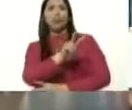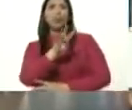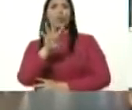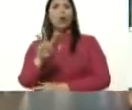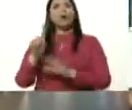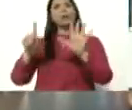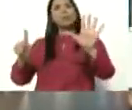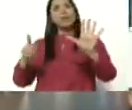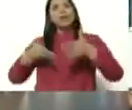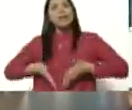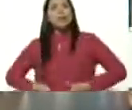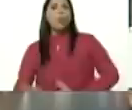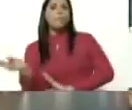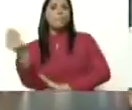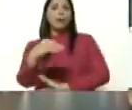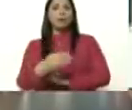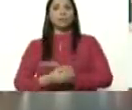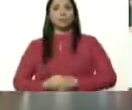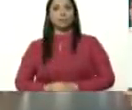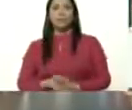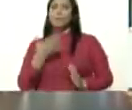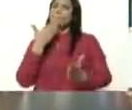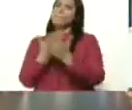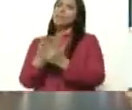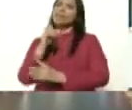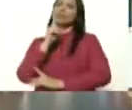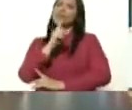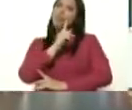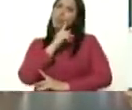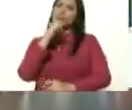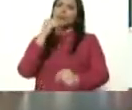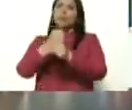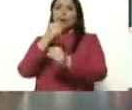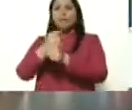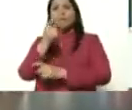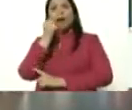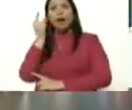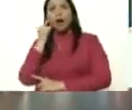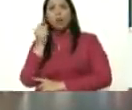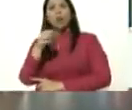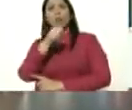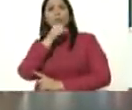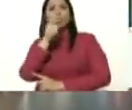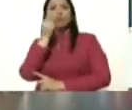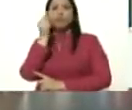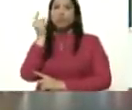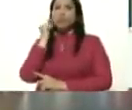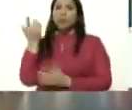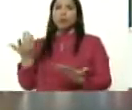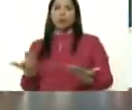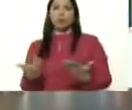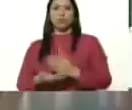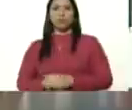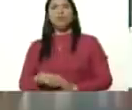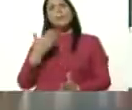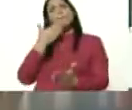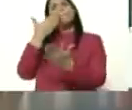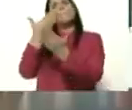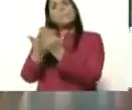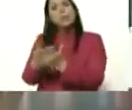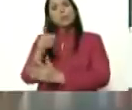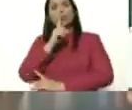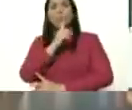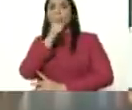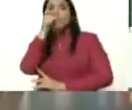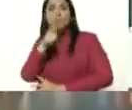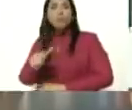2, 4, 6 hijos o más. Se los pido a nombre del trabajador, del abuelo, de la abuela. Se los pido a nombre del